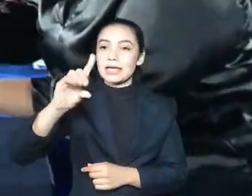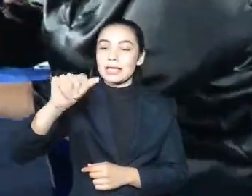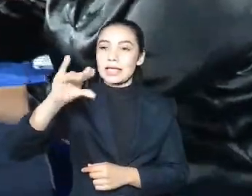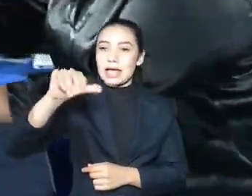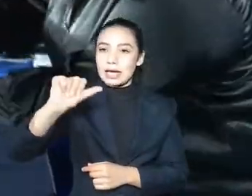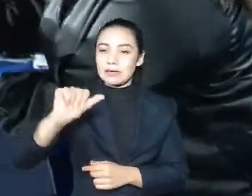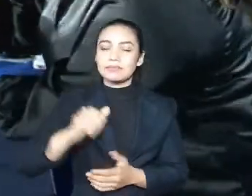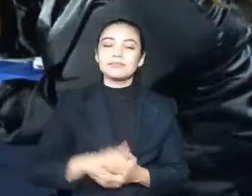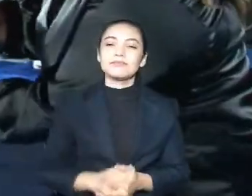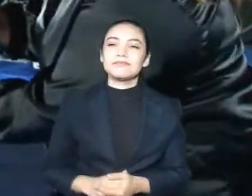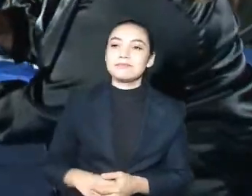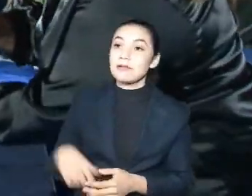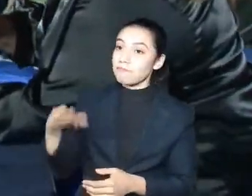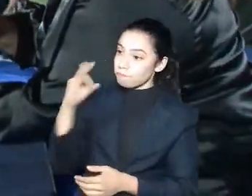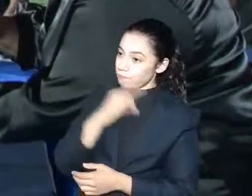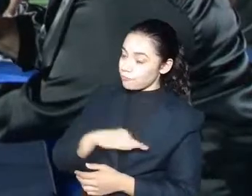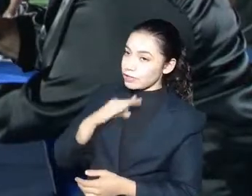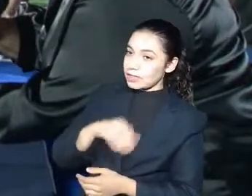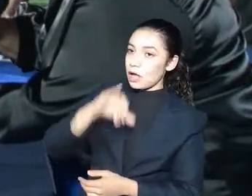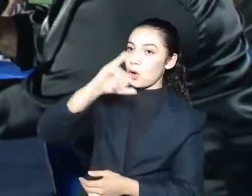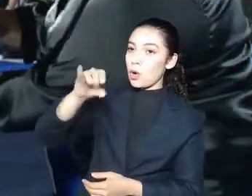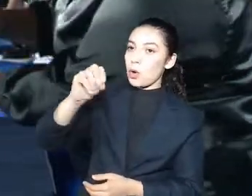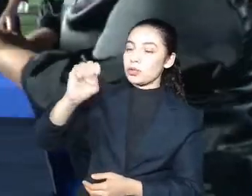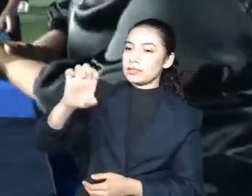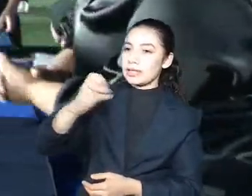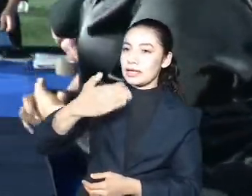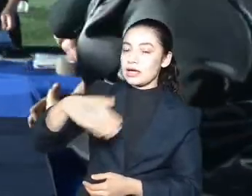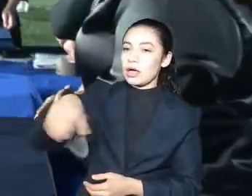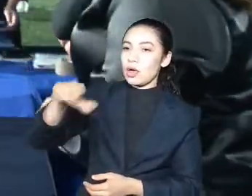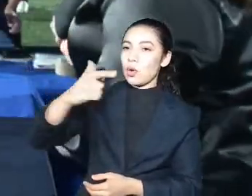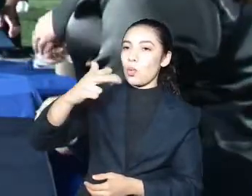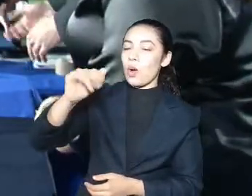Igualmente felicitamos a José Guadalupe Galaz Salcido.